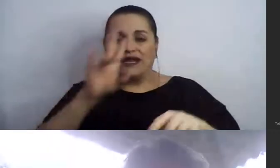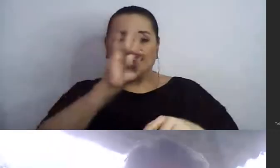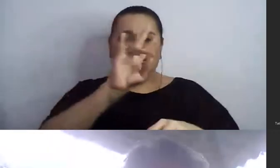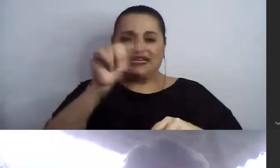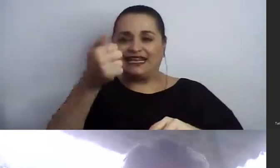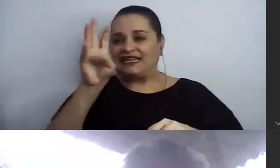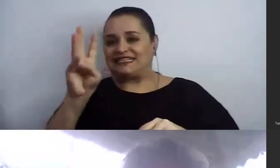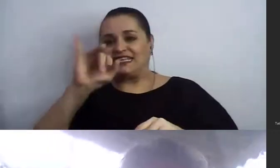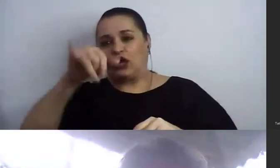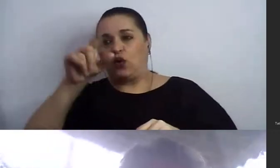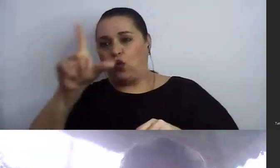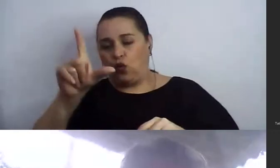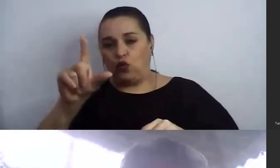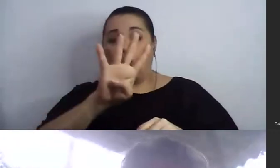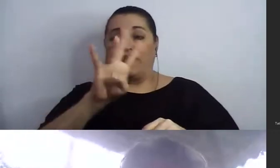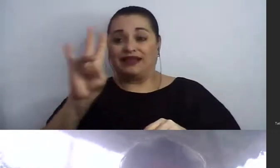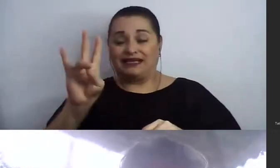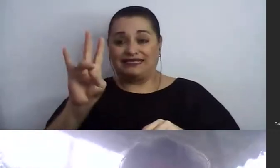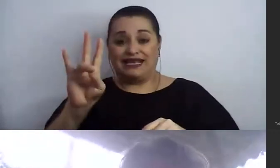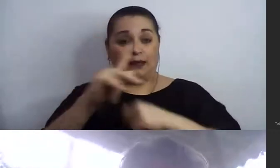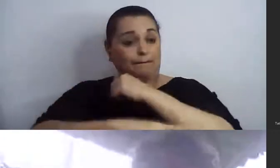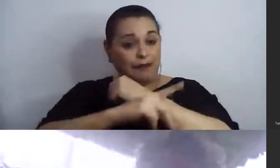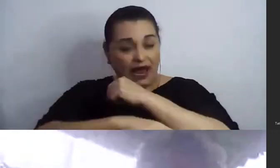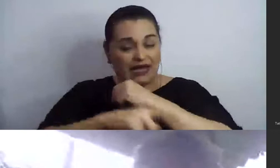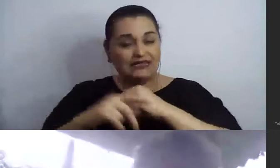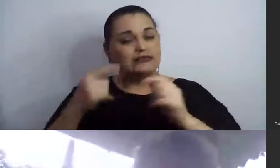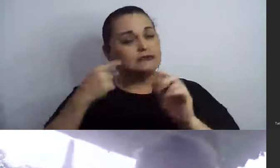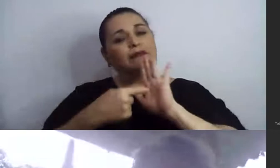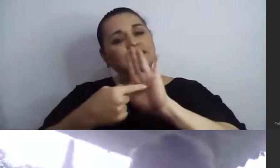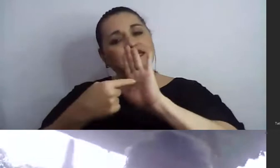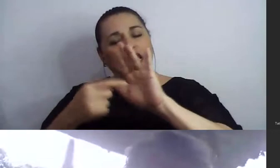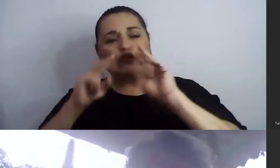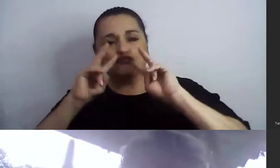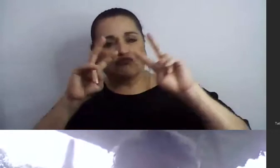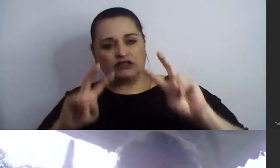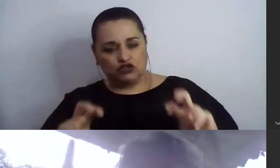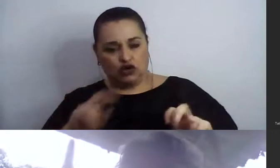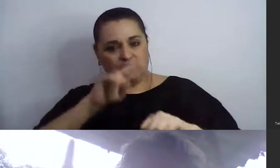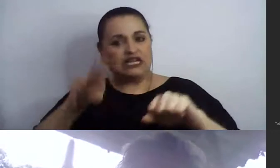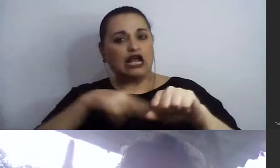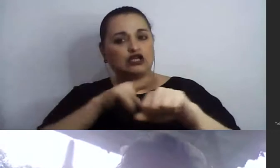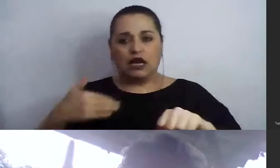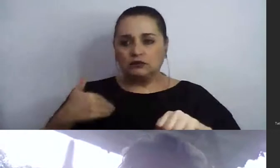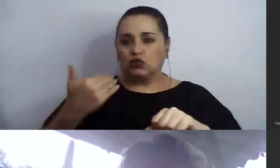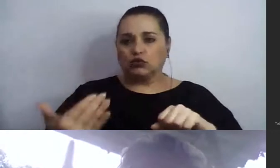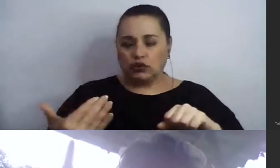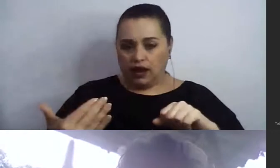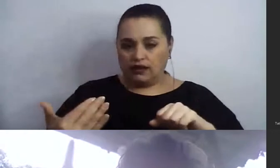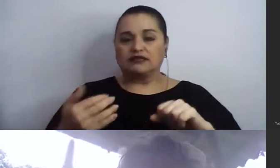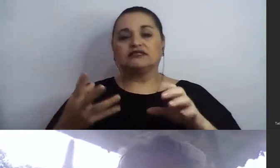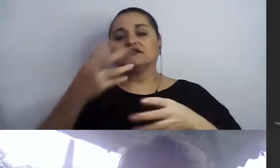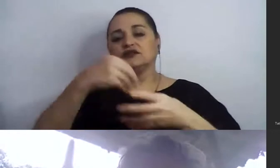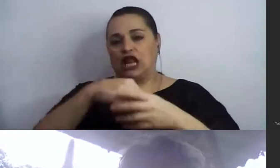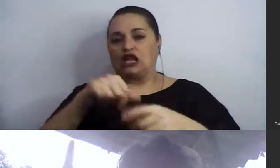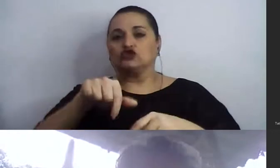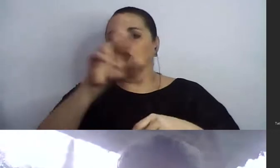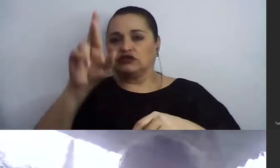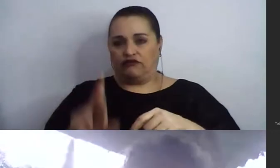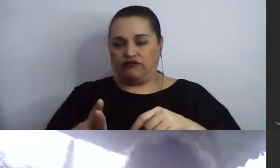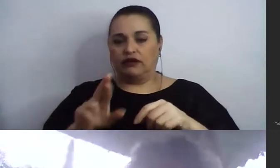de julio 47 países presentaron sus revisiones nacionales voluntarias entre ellos Costa Rica